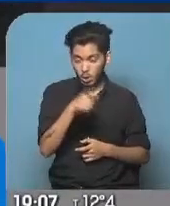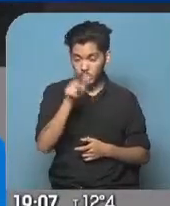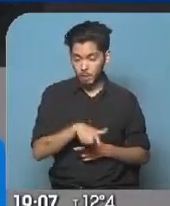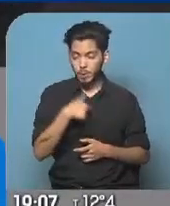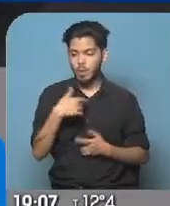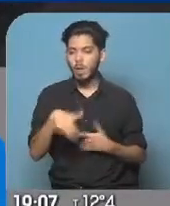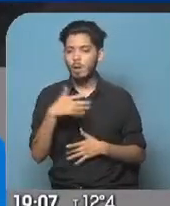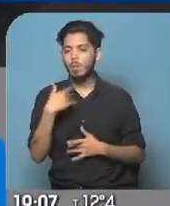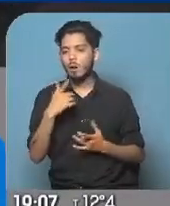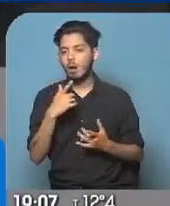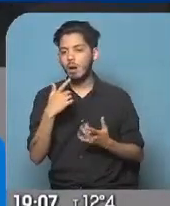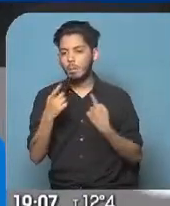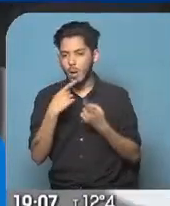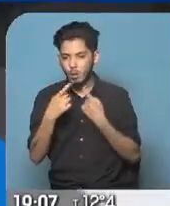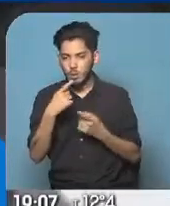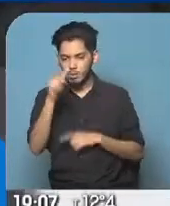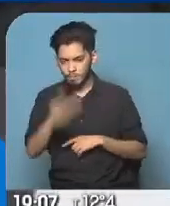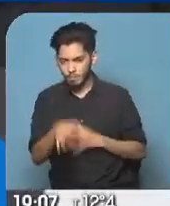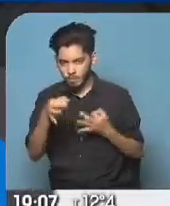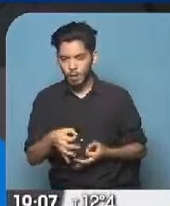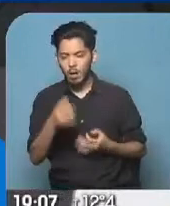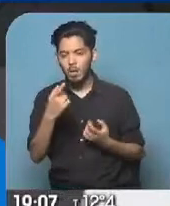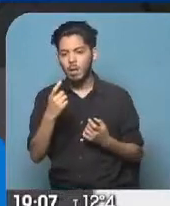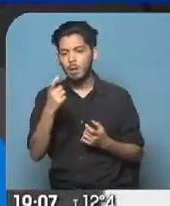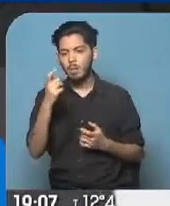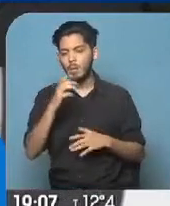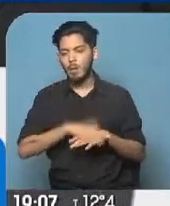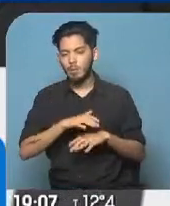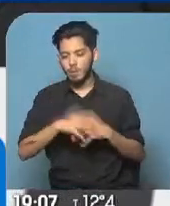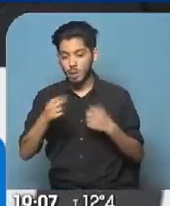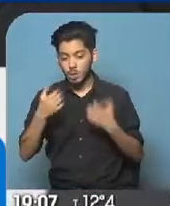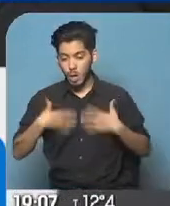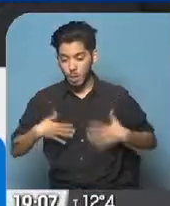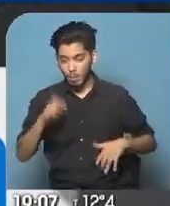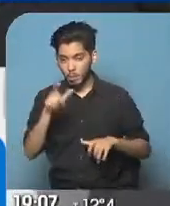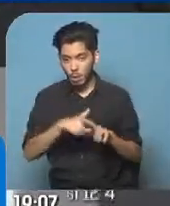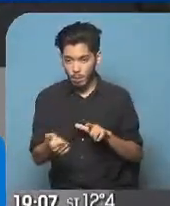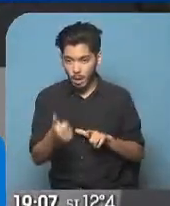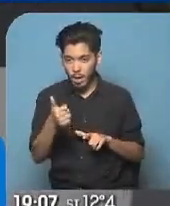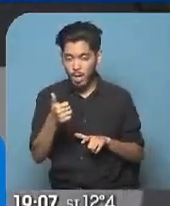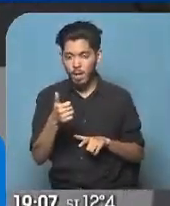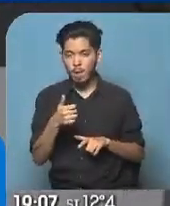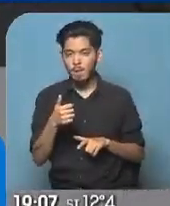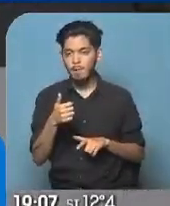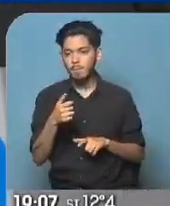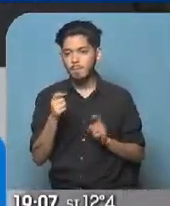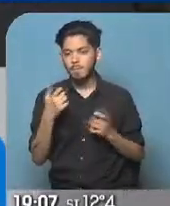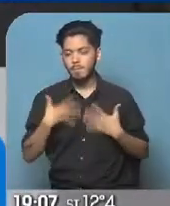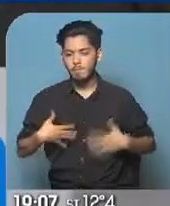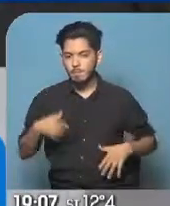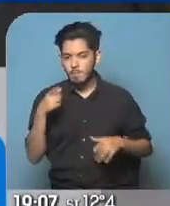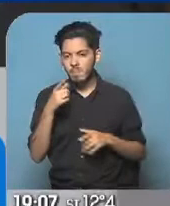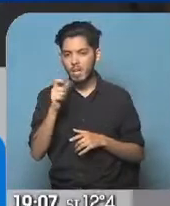si es cierto que fuiste vos la persona que encontraste la ropa de tu hermana esa ropa que